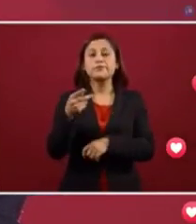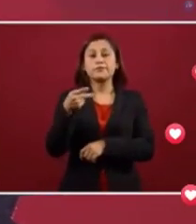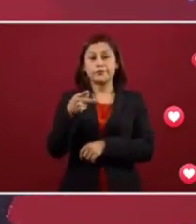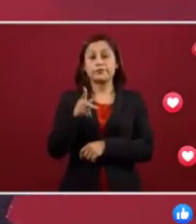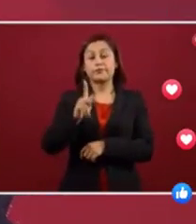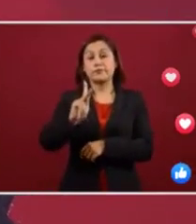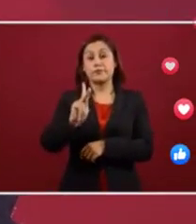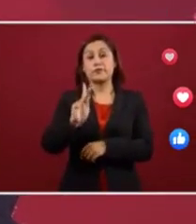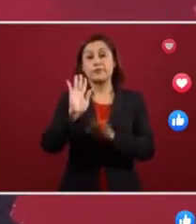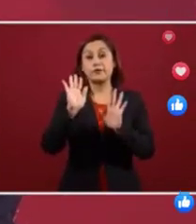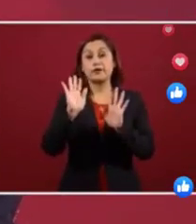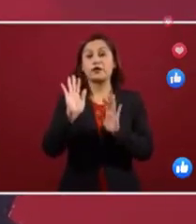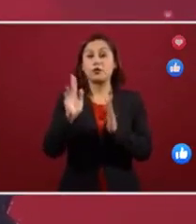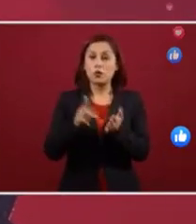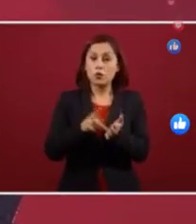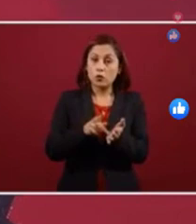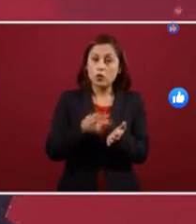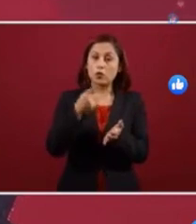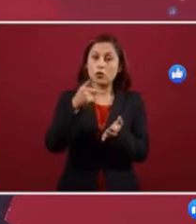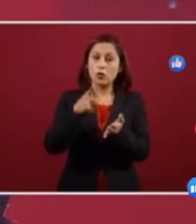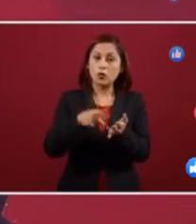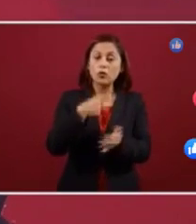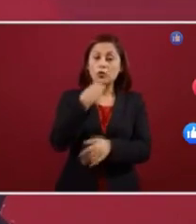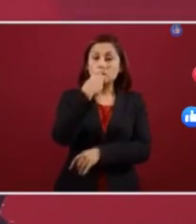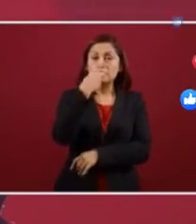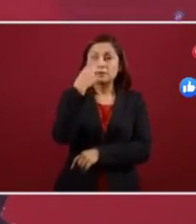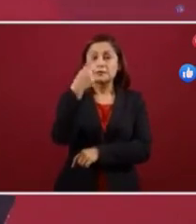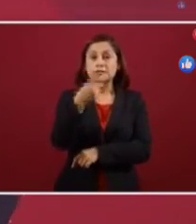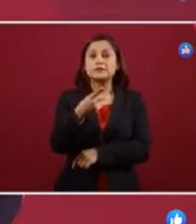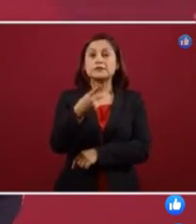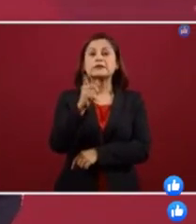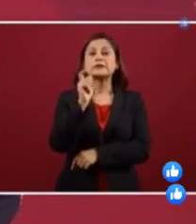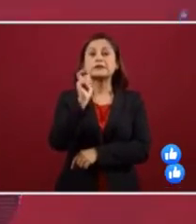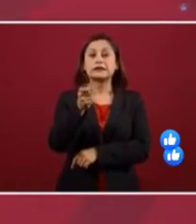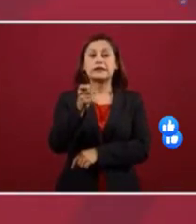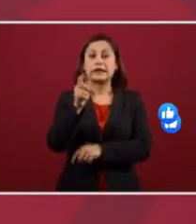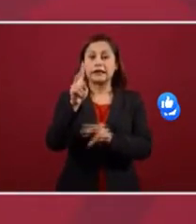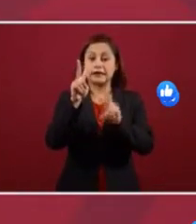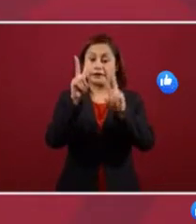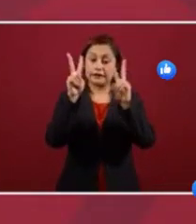insistir tanto en la recesión